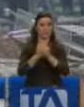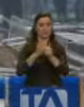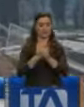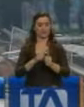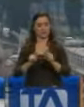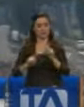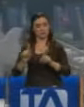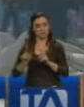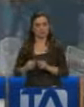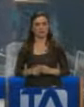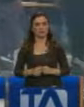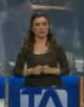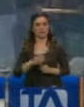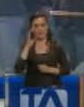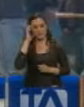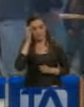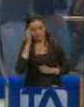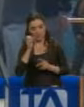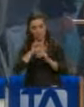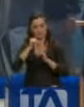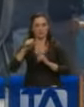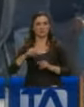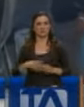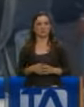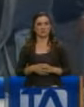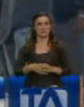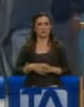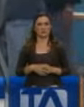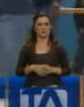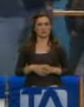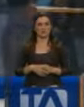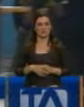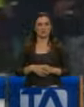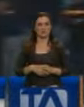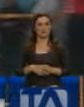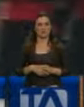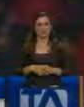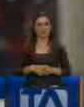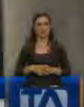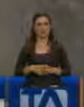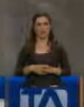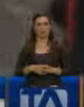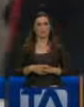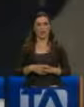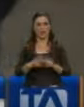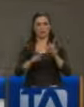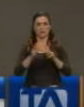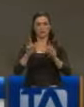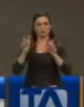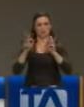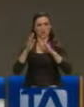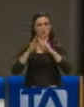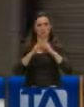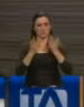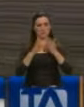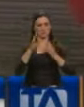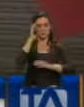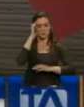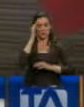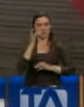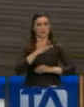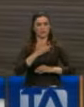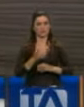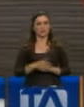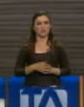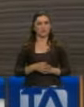viviendas, otros, sin embargo, preocupados por esta situación. Acá tenemos algunos vecinos que se sienten preocupados. Vecino, buenos días. ¿Le